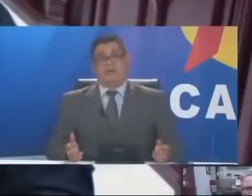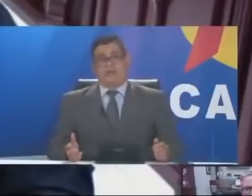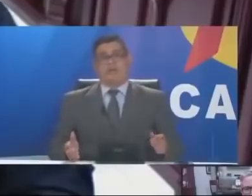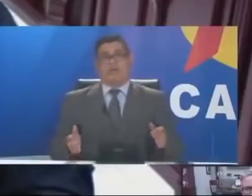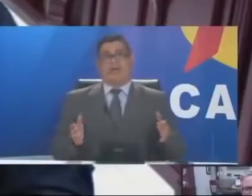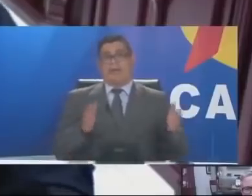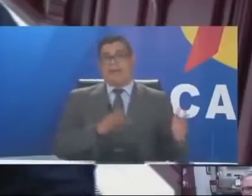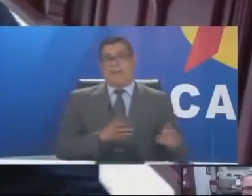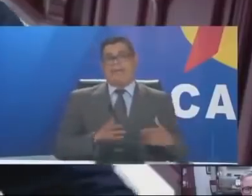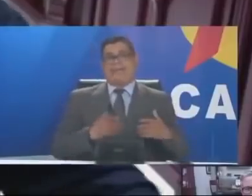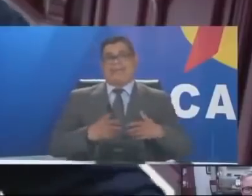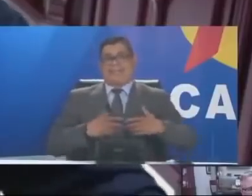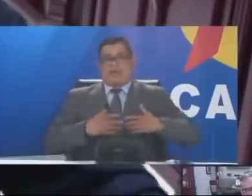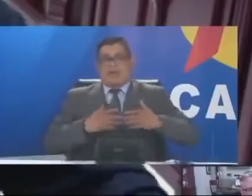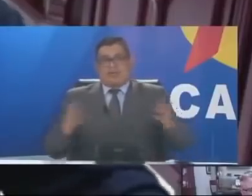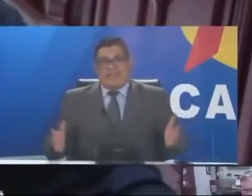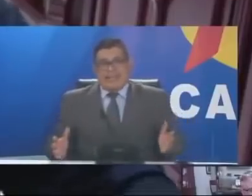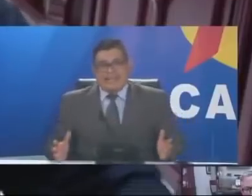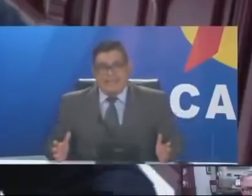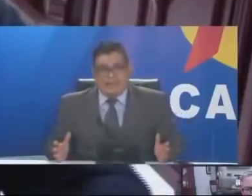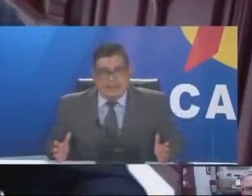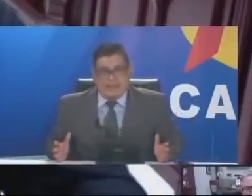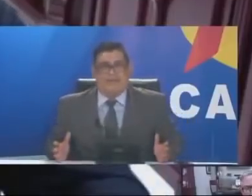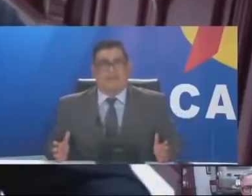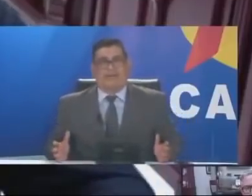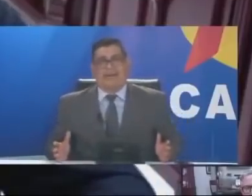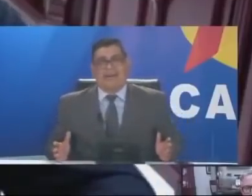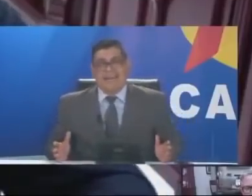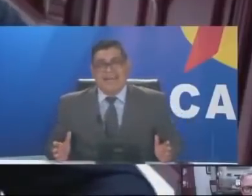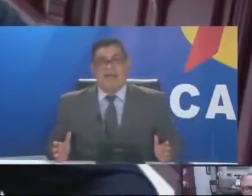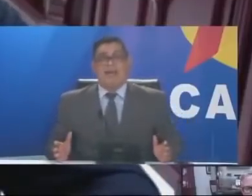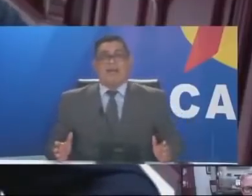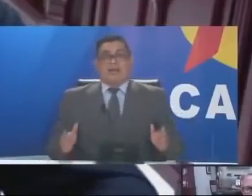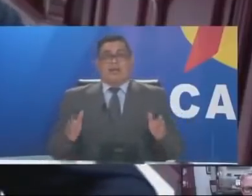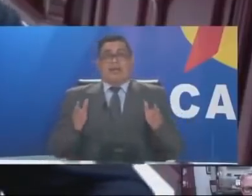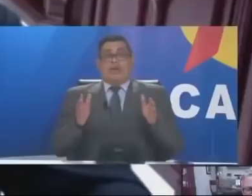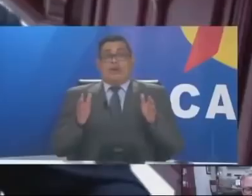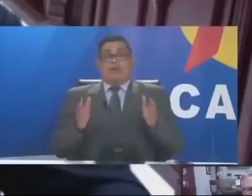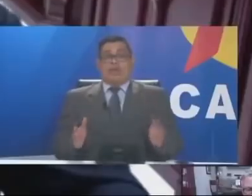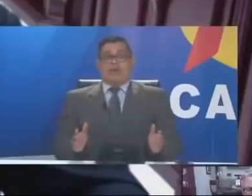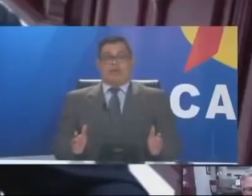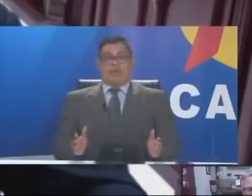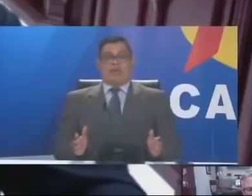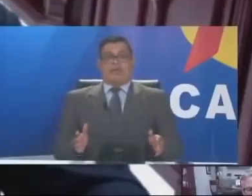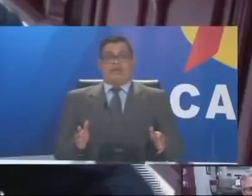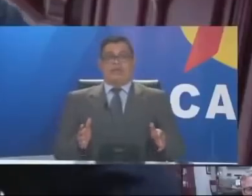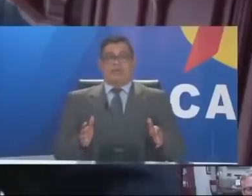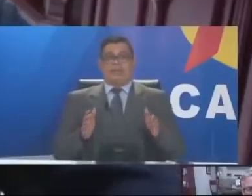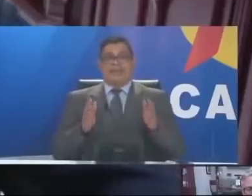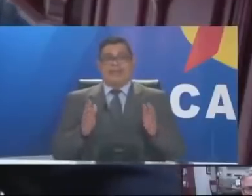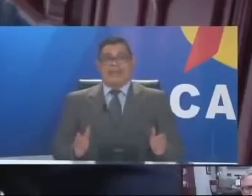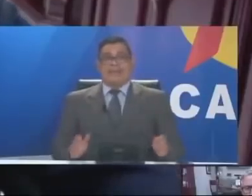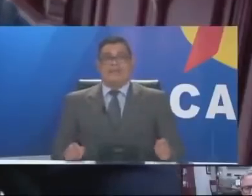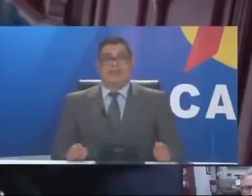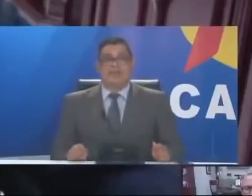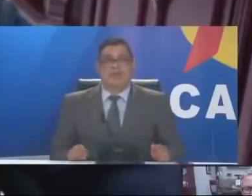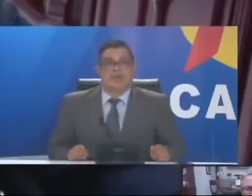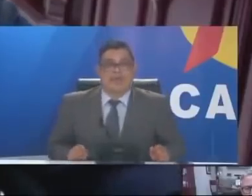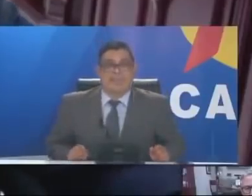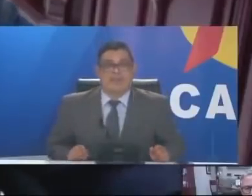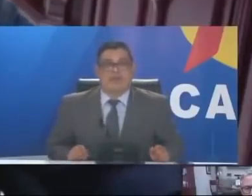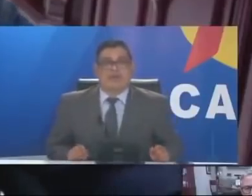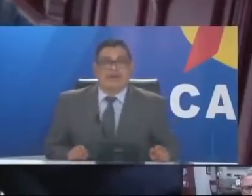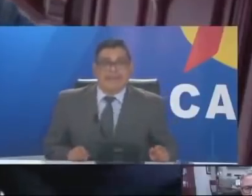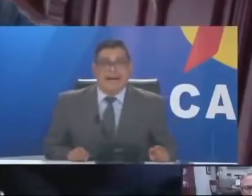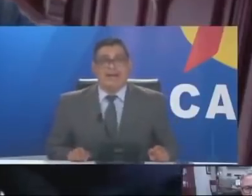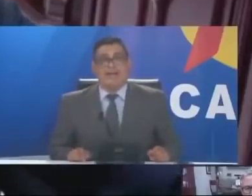decirlo ustedes o no la mala prensa que destacó cosas negativas del edificio gamaliel yo le quiero preguntar a usted si usted mantiene la visión